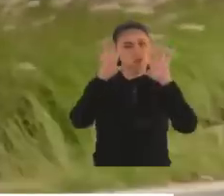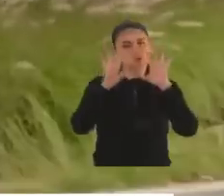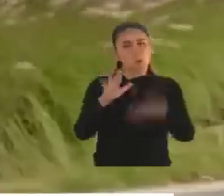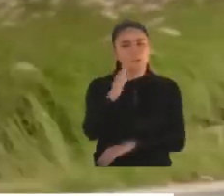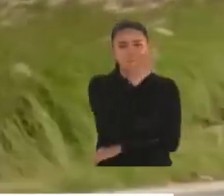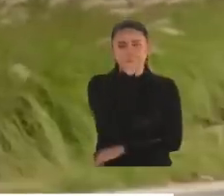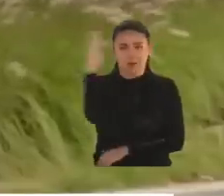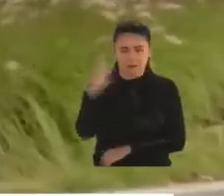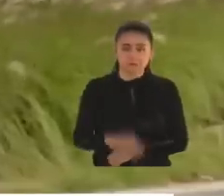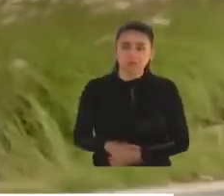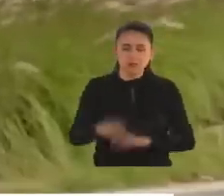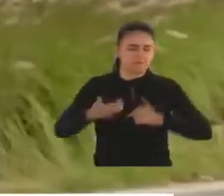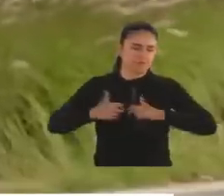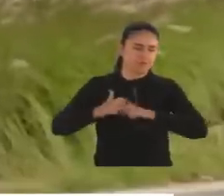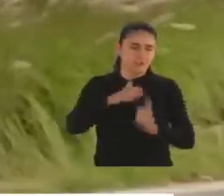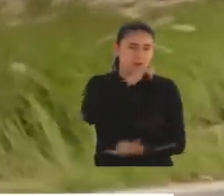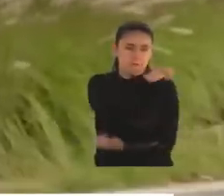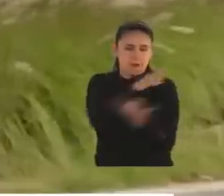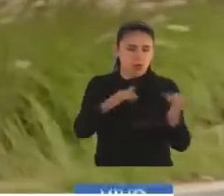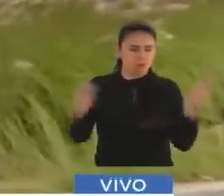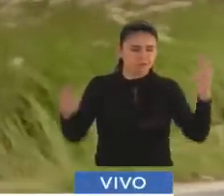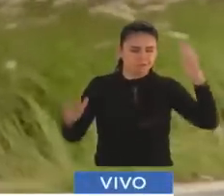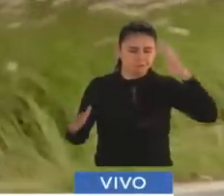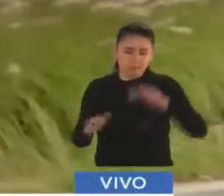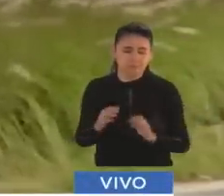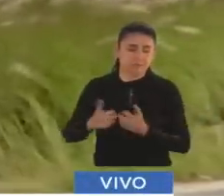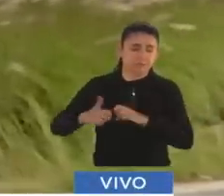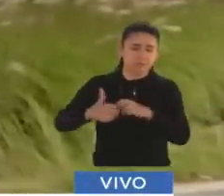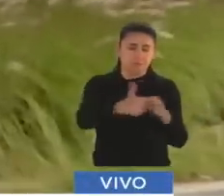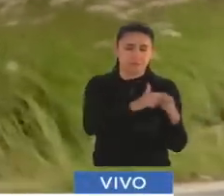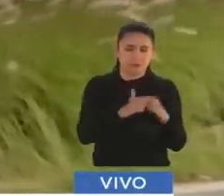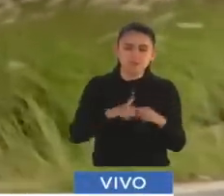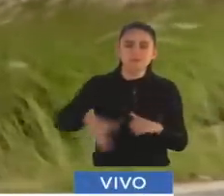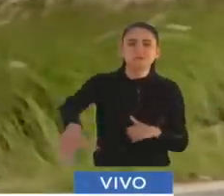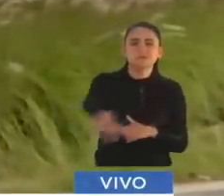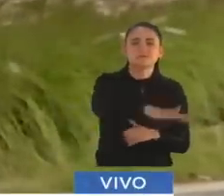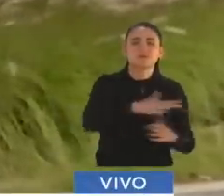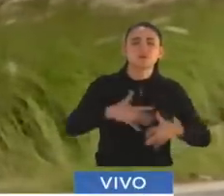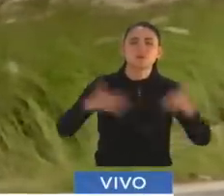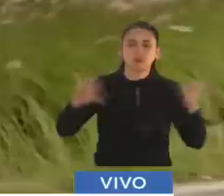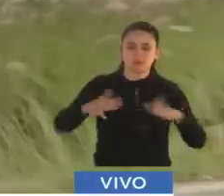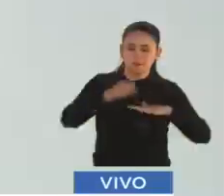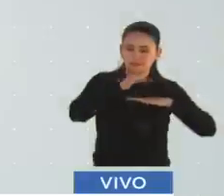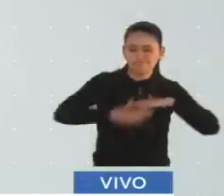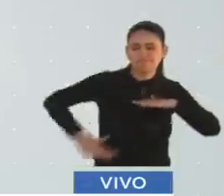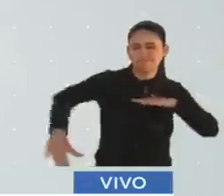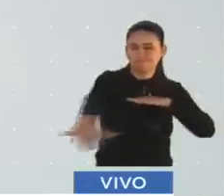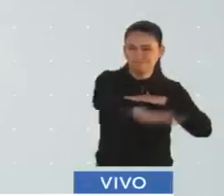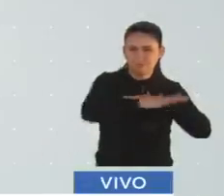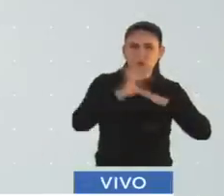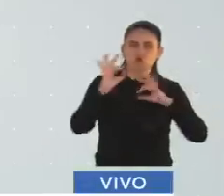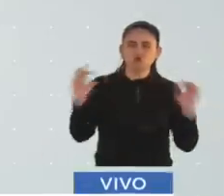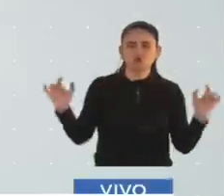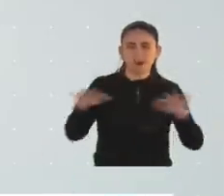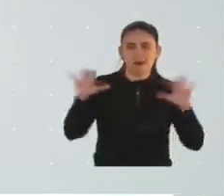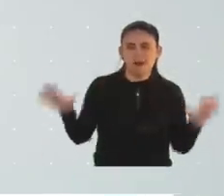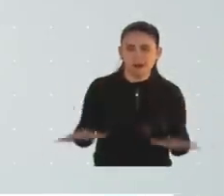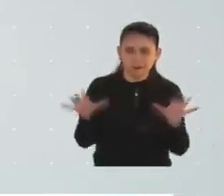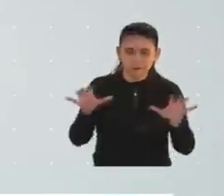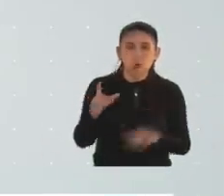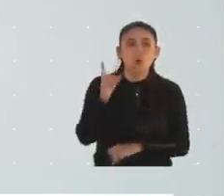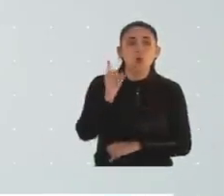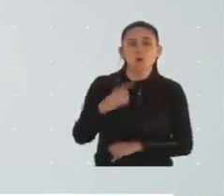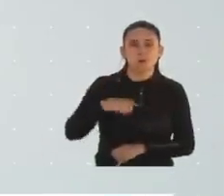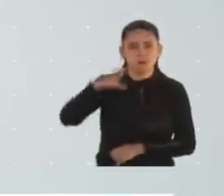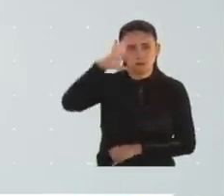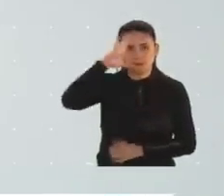se generaron graves problemas de orden público en los alrededores de la Plaza de la Paz. Esto al parecer luego de que se cumpliera el aforo y las